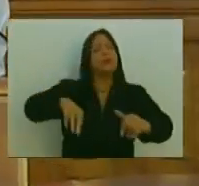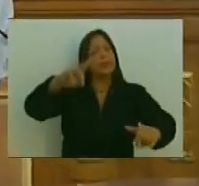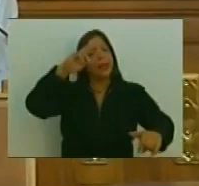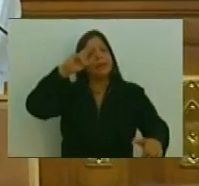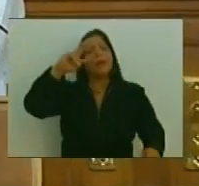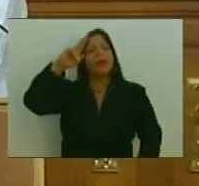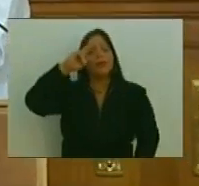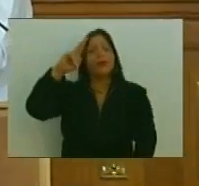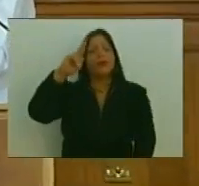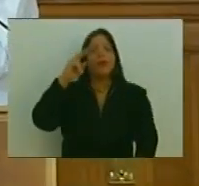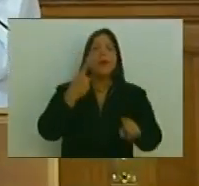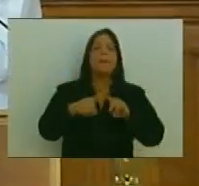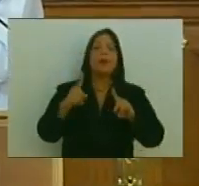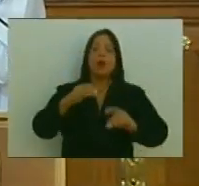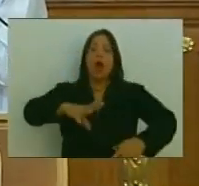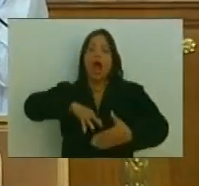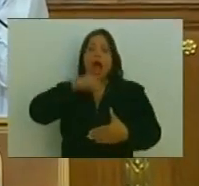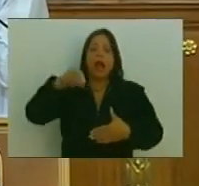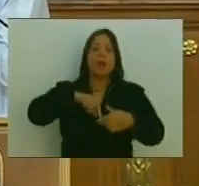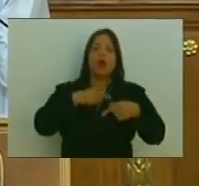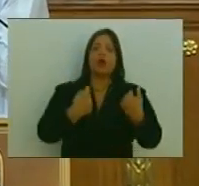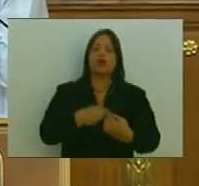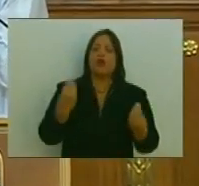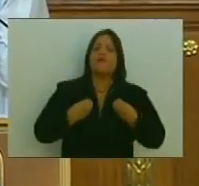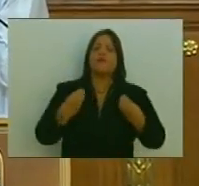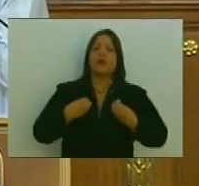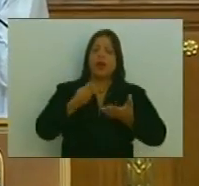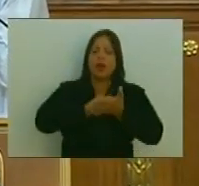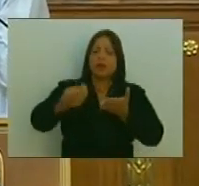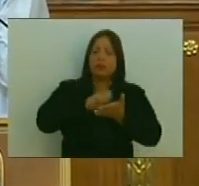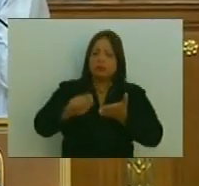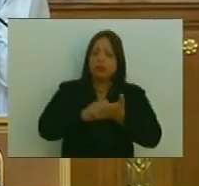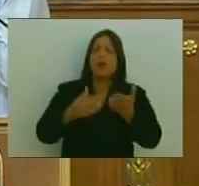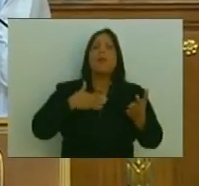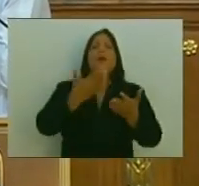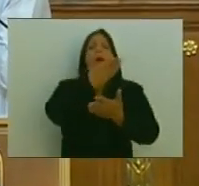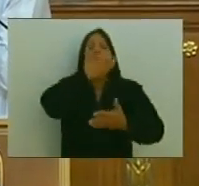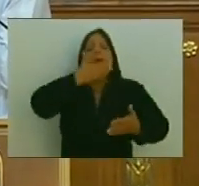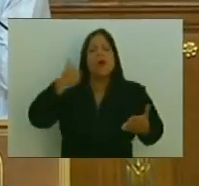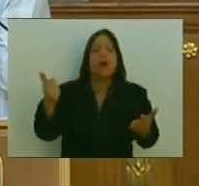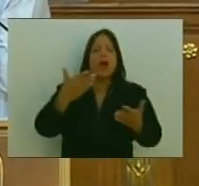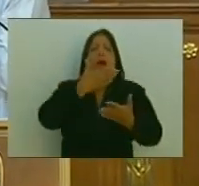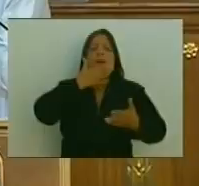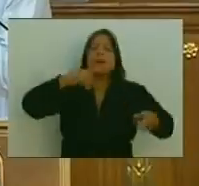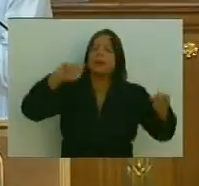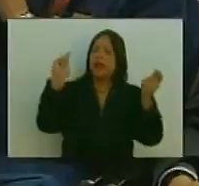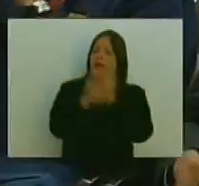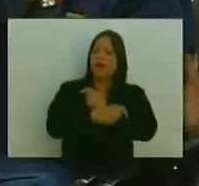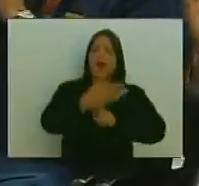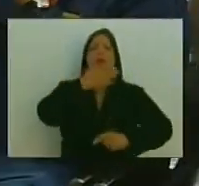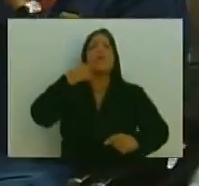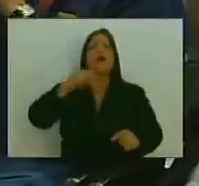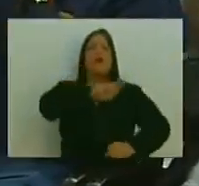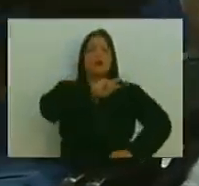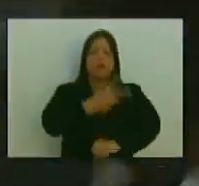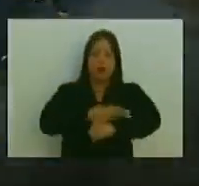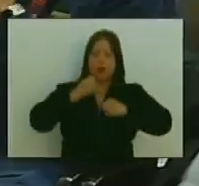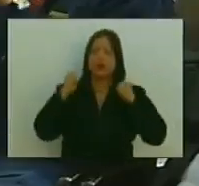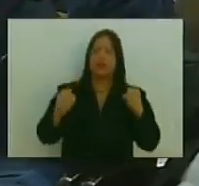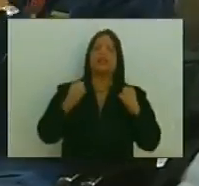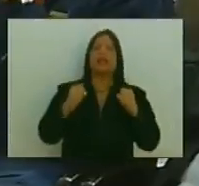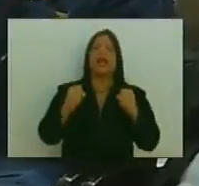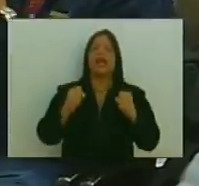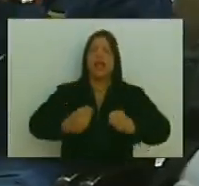gobierno, pero también para ponerle el alma, el corazón, la vida y hasta los tuétanos, para mejorarla, para transformarla, para fortalecerla,